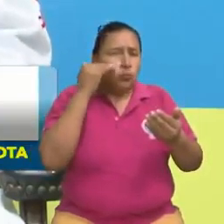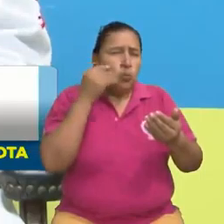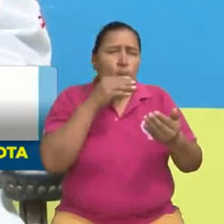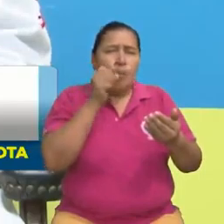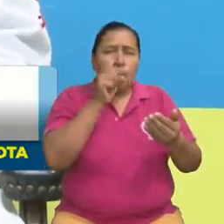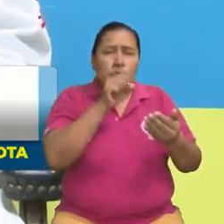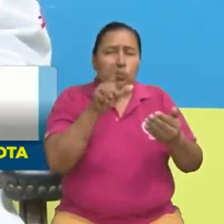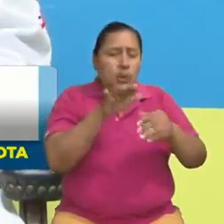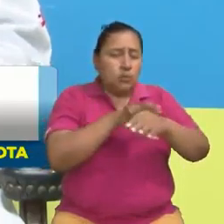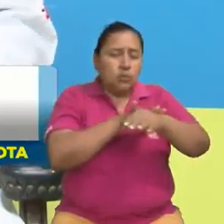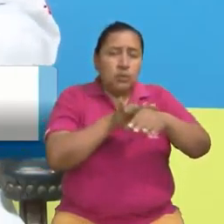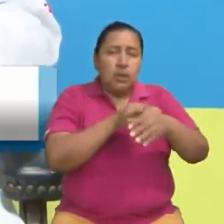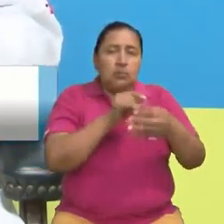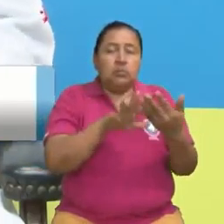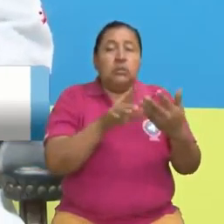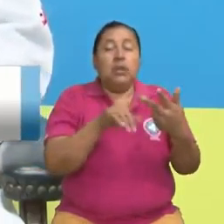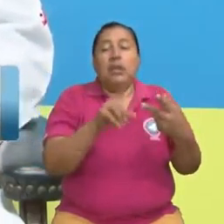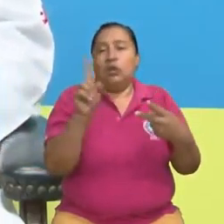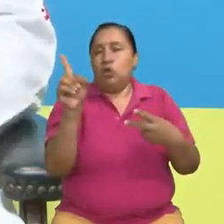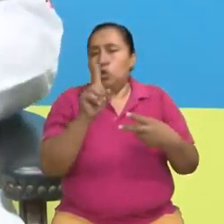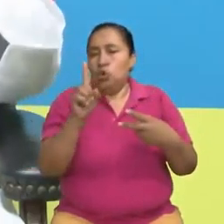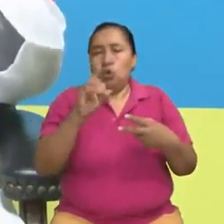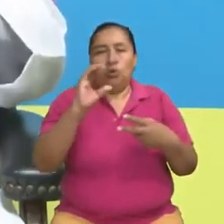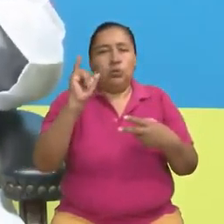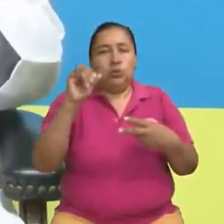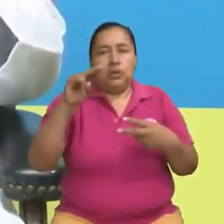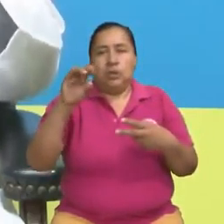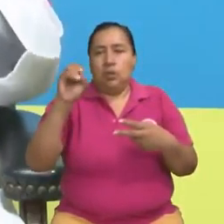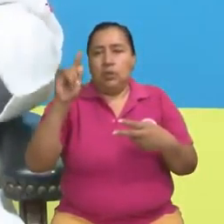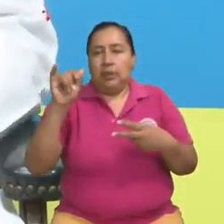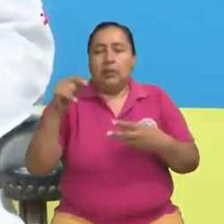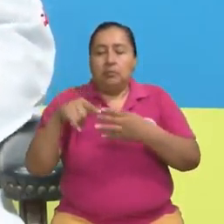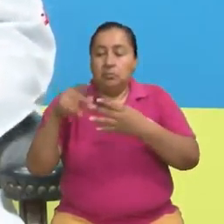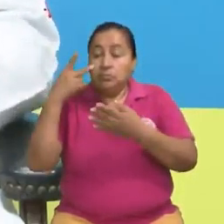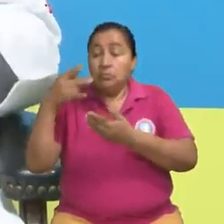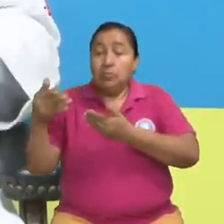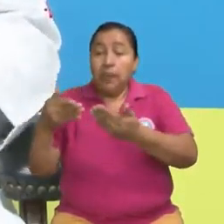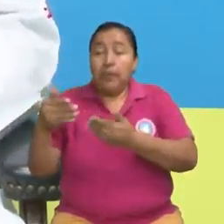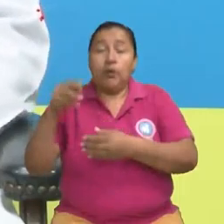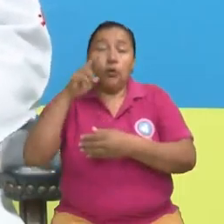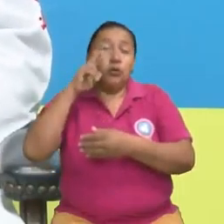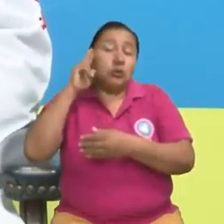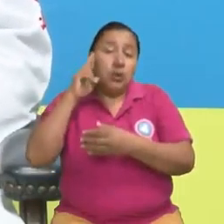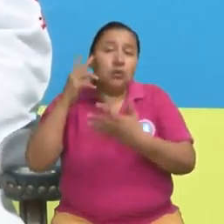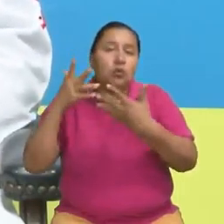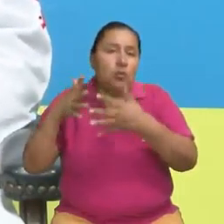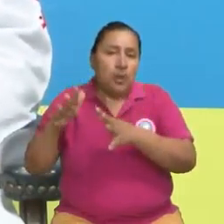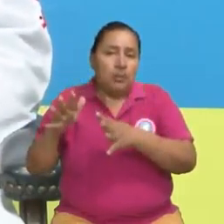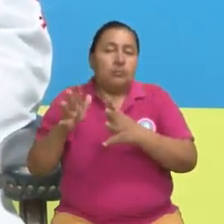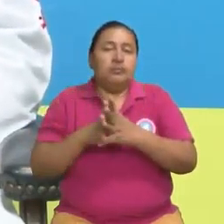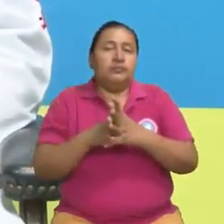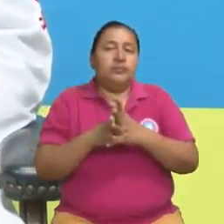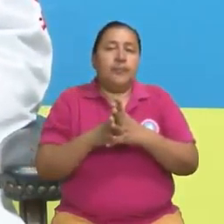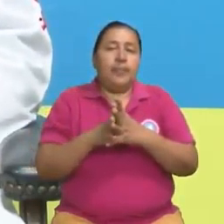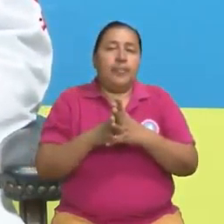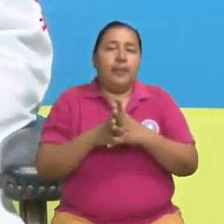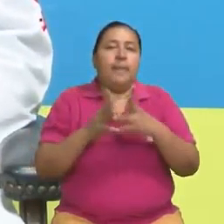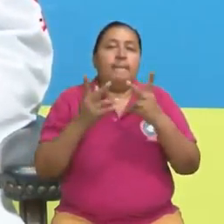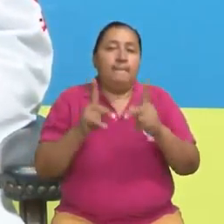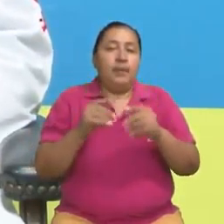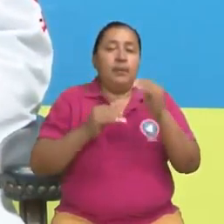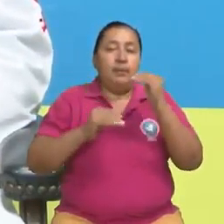piel. Uh-huh. Y las no cianóticas, pues lo que vemos, un bebé rosadito, de un color normal. Son más peligrosas, me